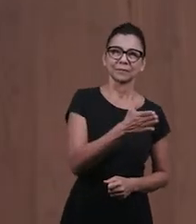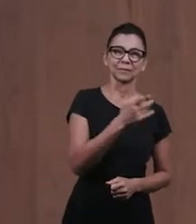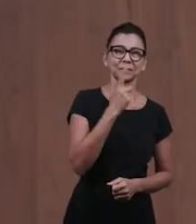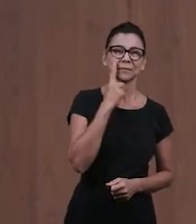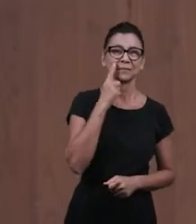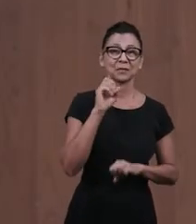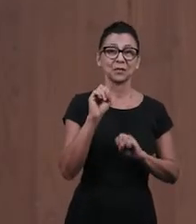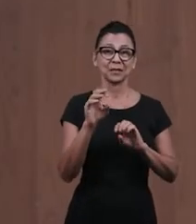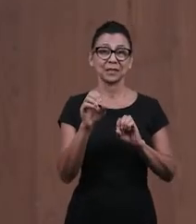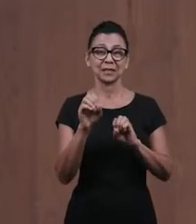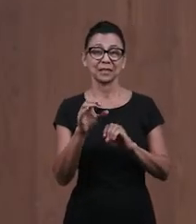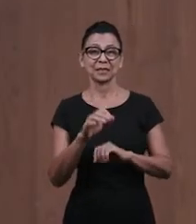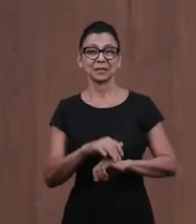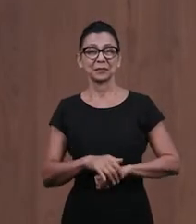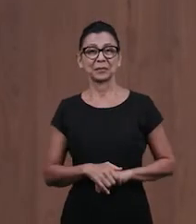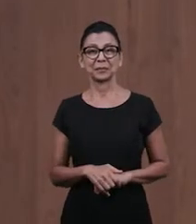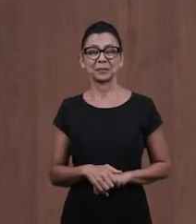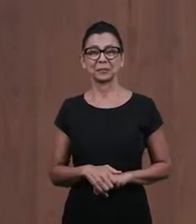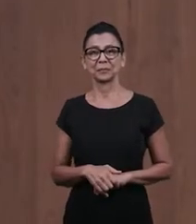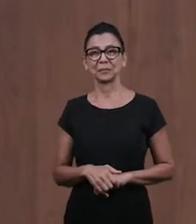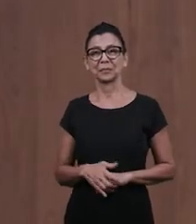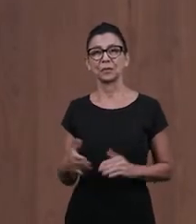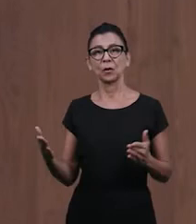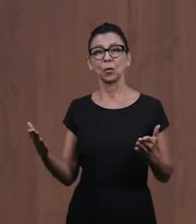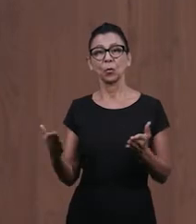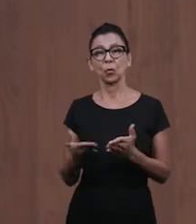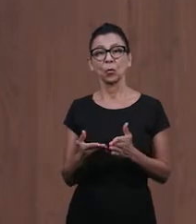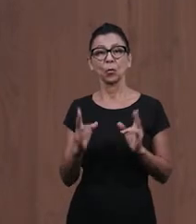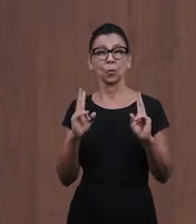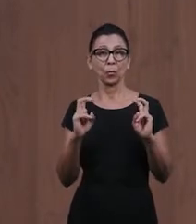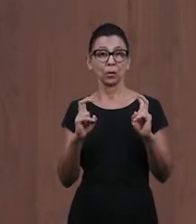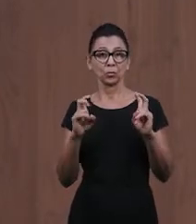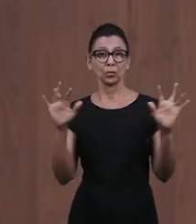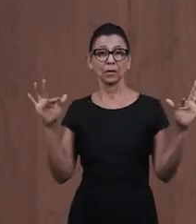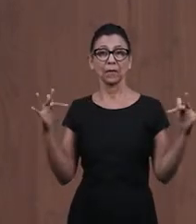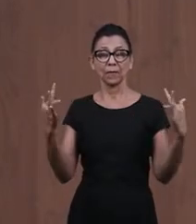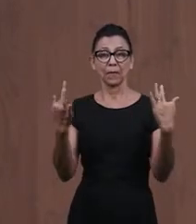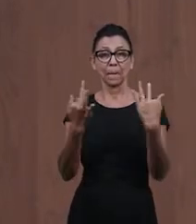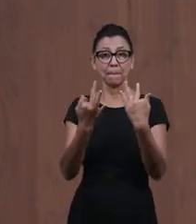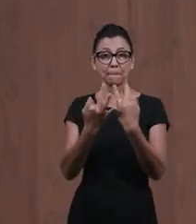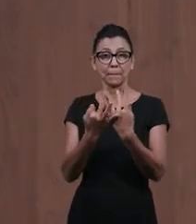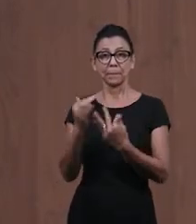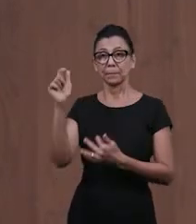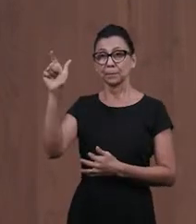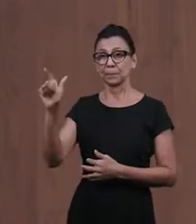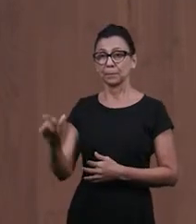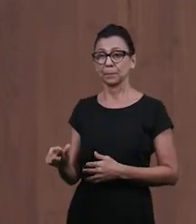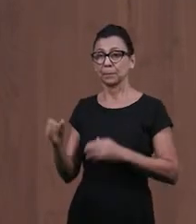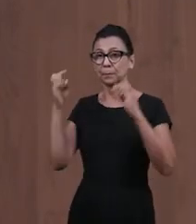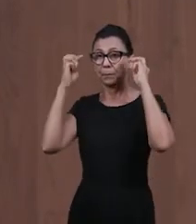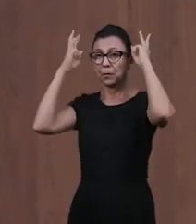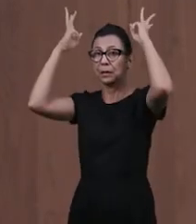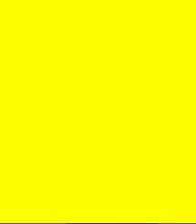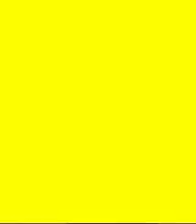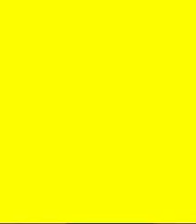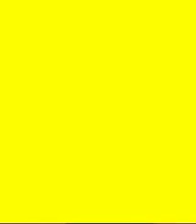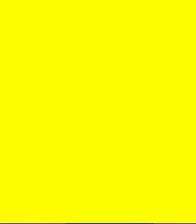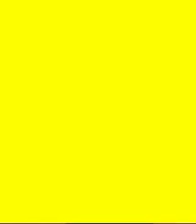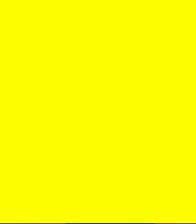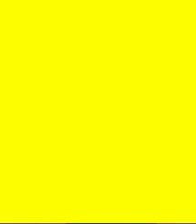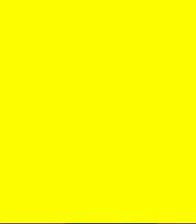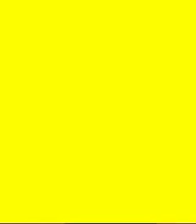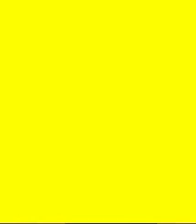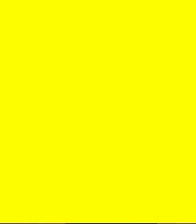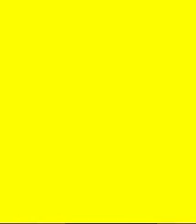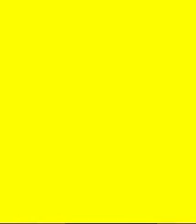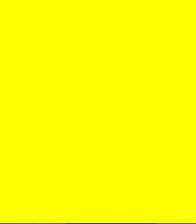Enseñanza de este día y hoy vamos a hablar sobre la familia de Moisés. Todo este mes hemos estado estudiando sobre la